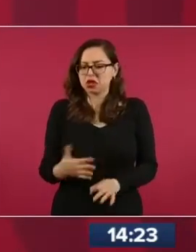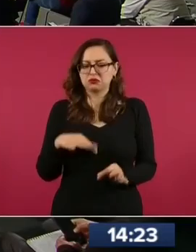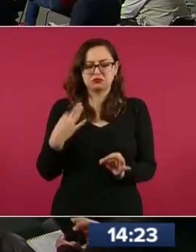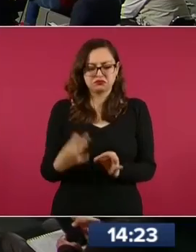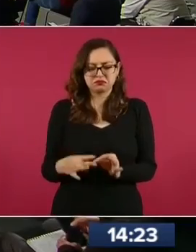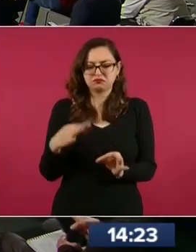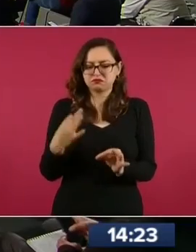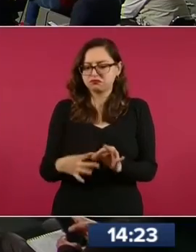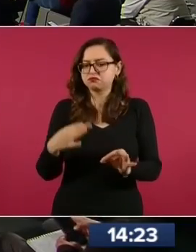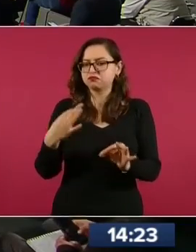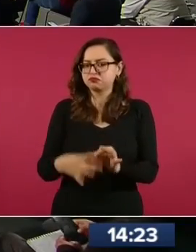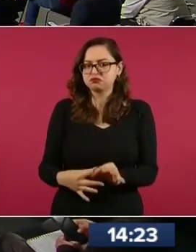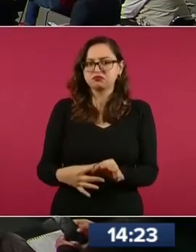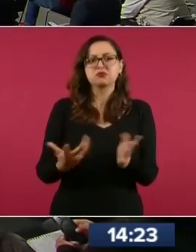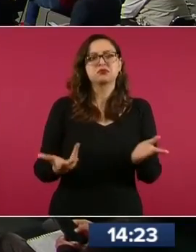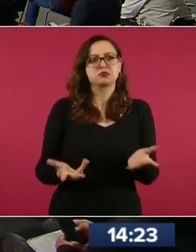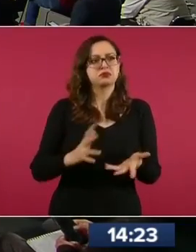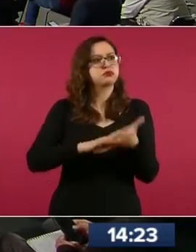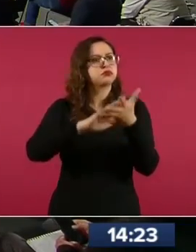y está dando resultados.